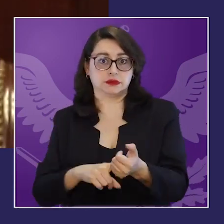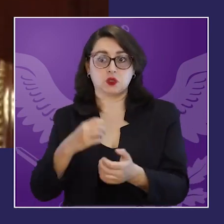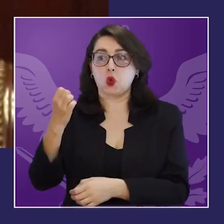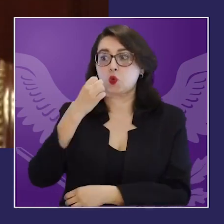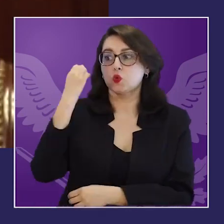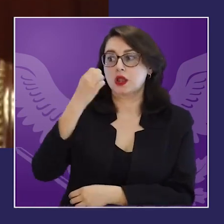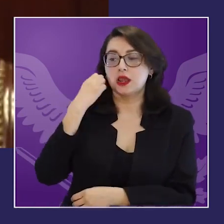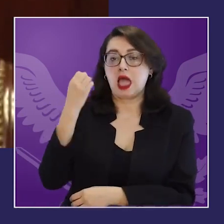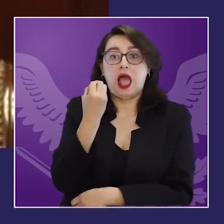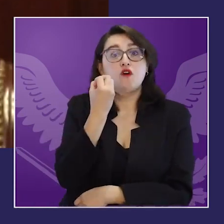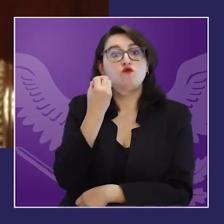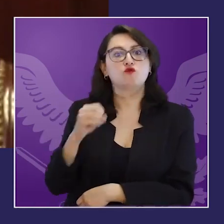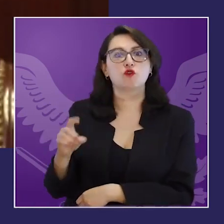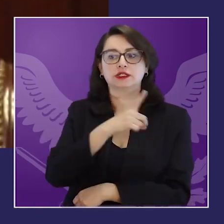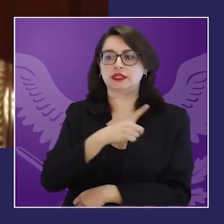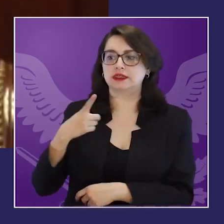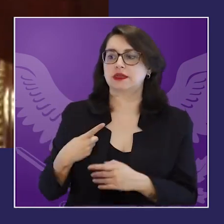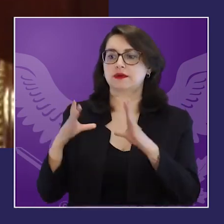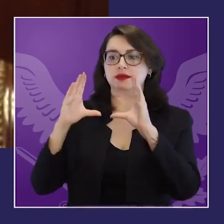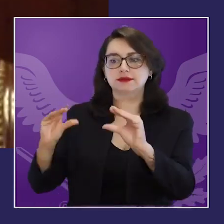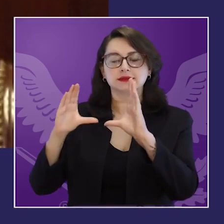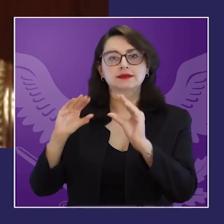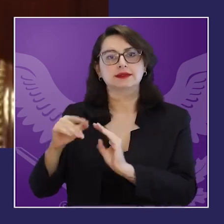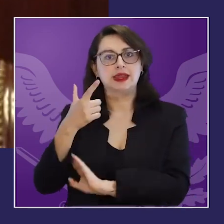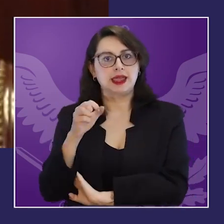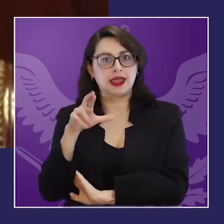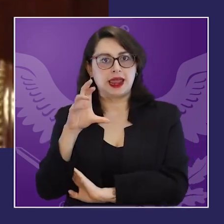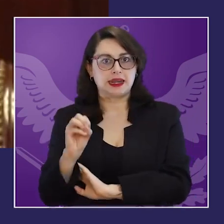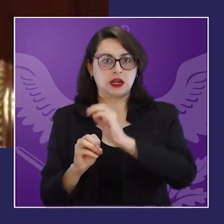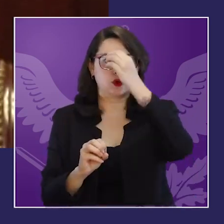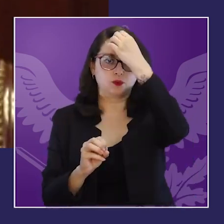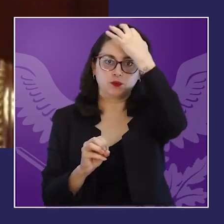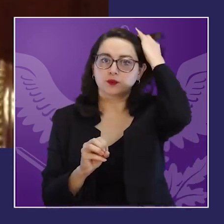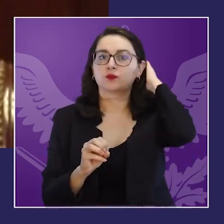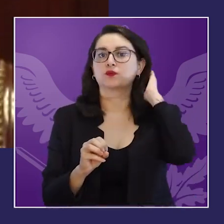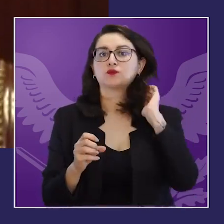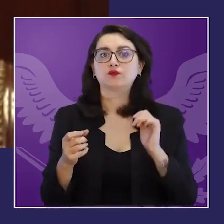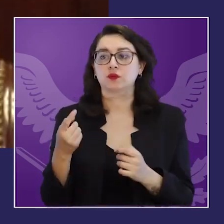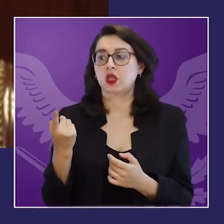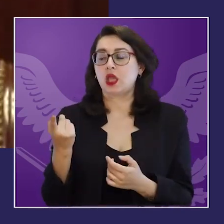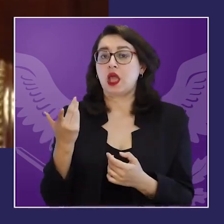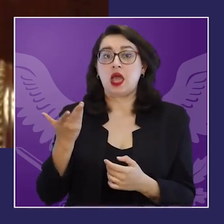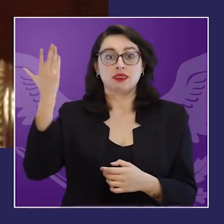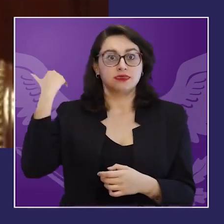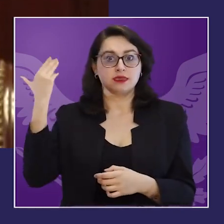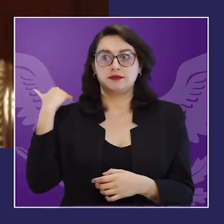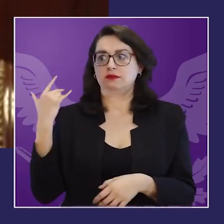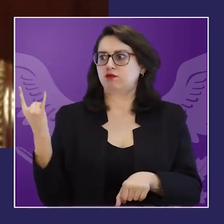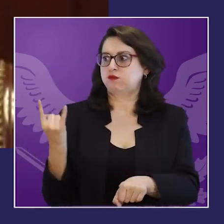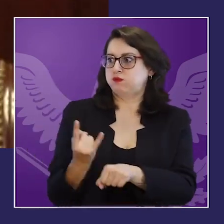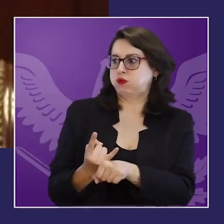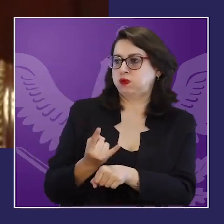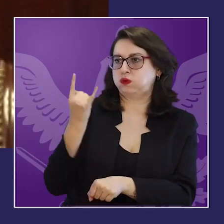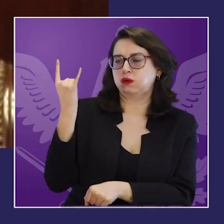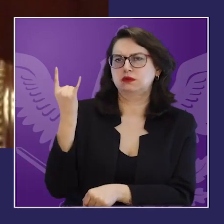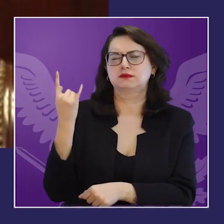feminicidio en Colombia, existe la obligación de que el Ministerio de Educación forme en los colegios sobre el tema del enfoque de